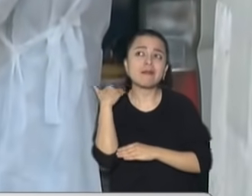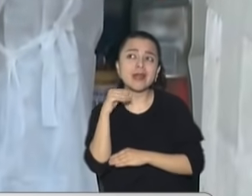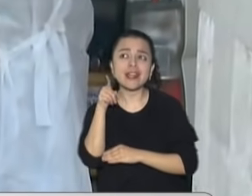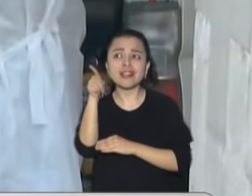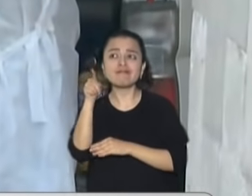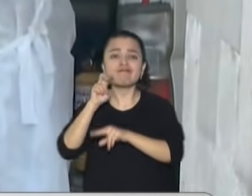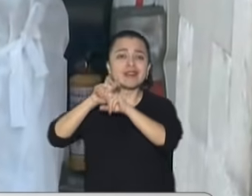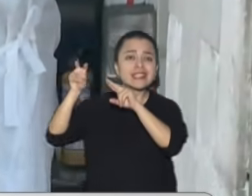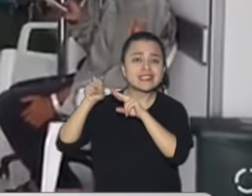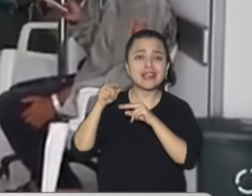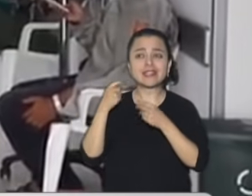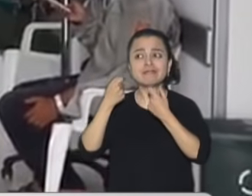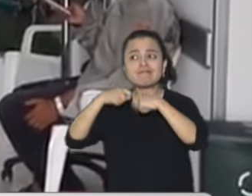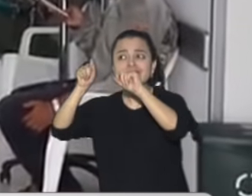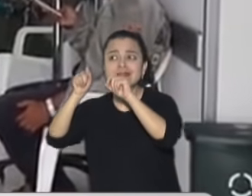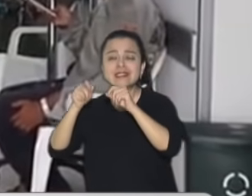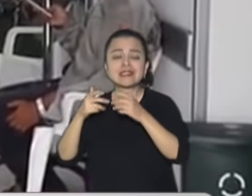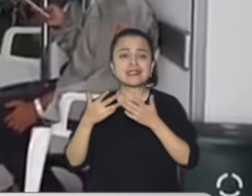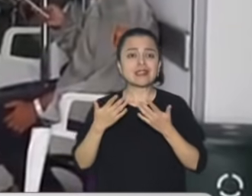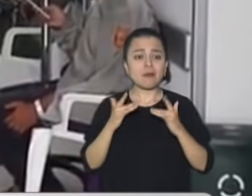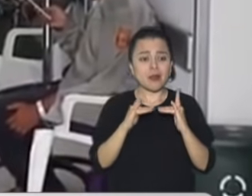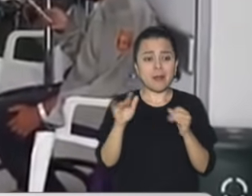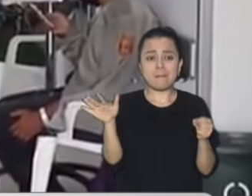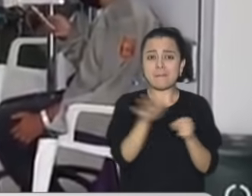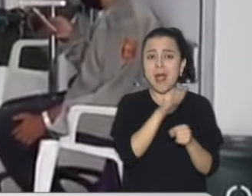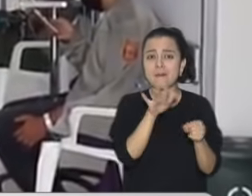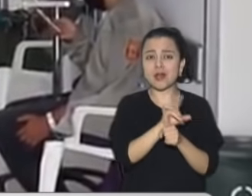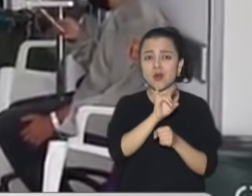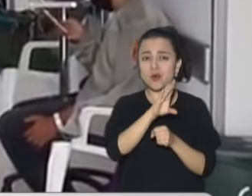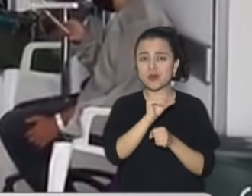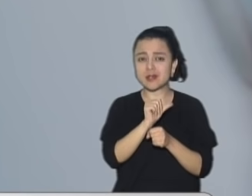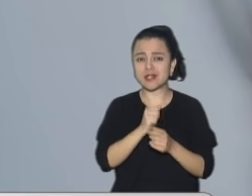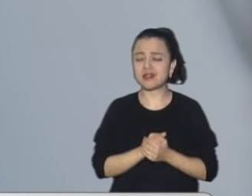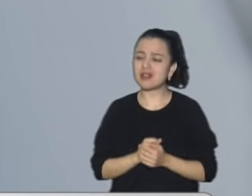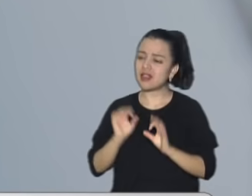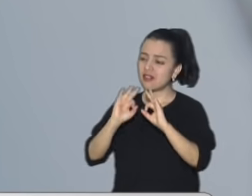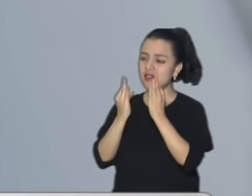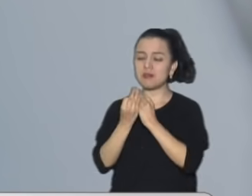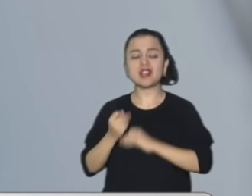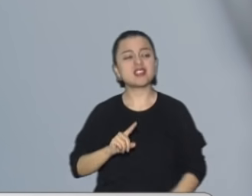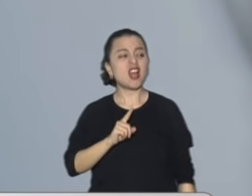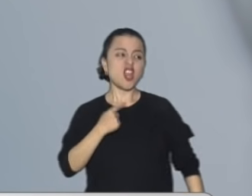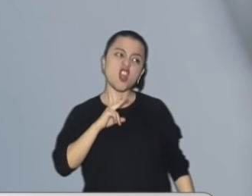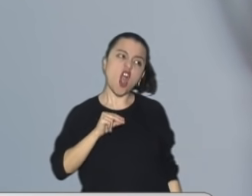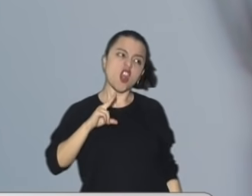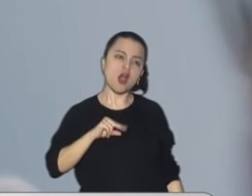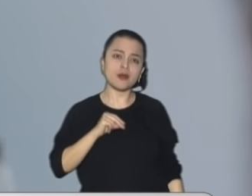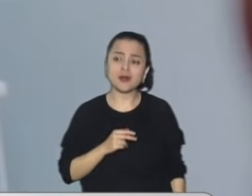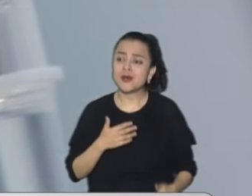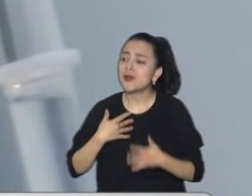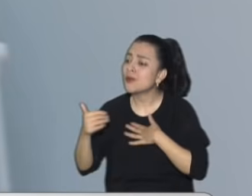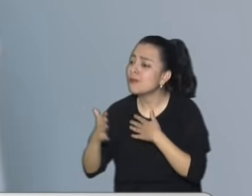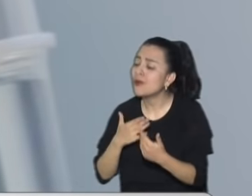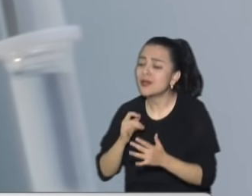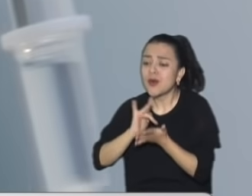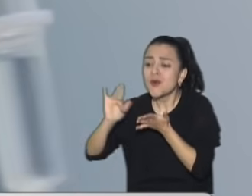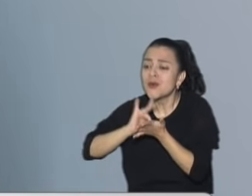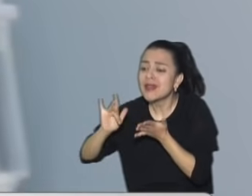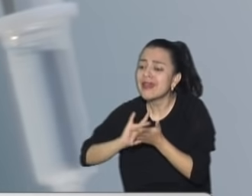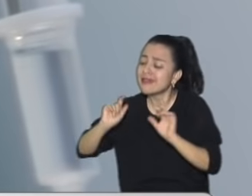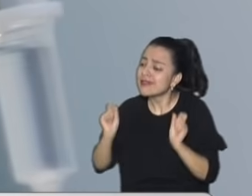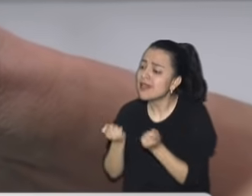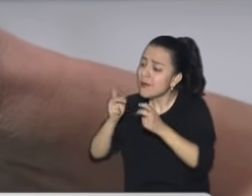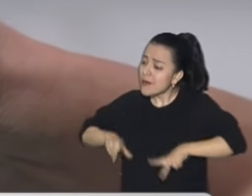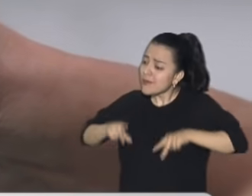le han hecho un llamado es a las familias para que no se opongan a este procedimiento, porque lo que más importa es salvarle la vida a los pacientes. Lo